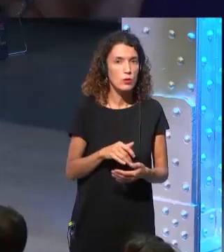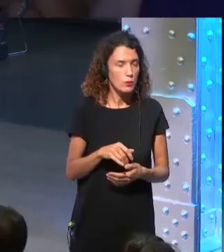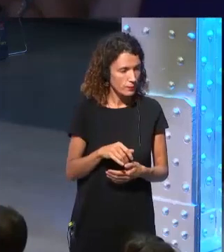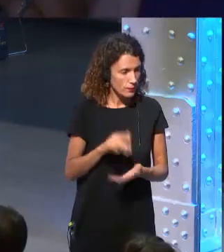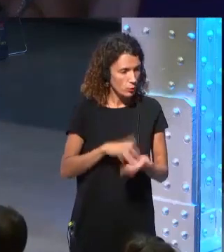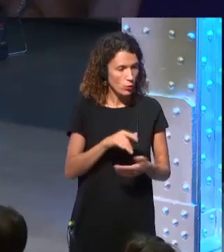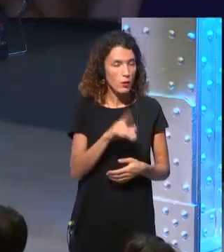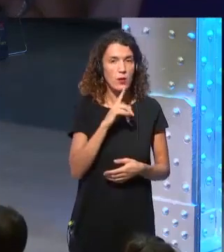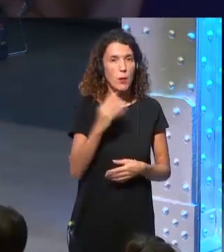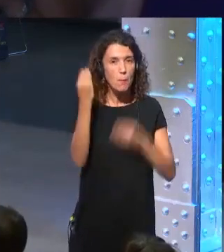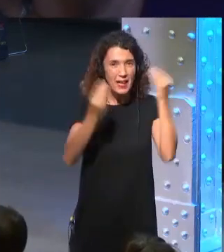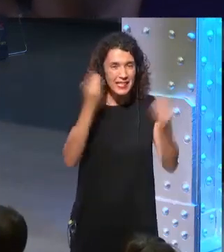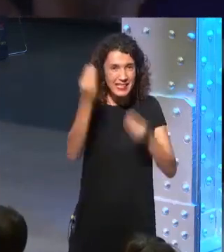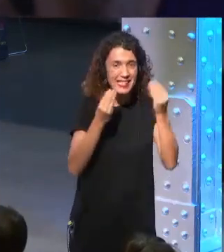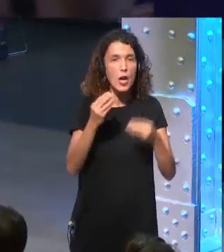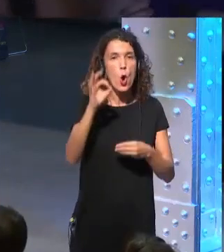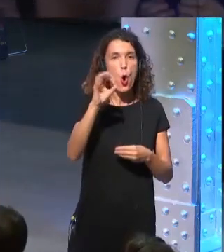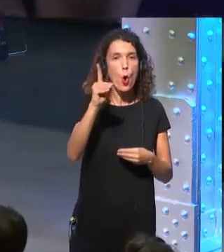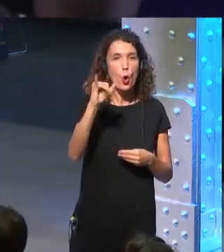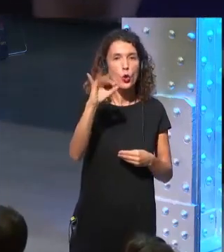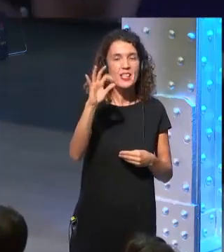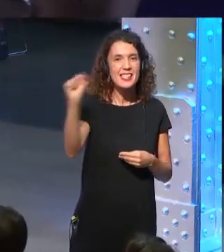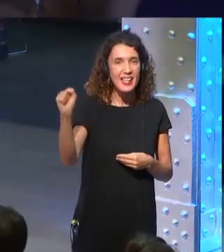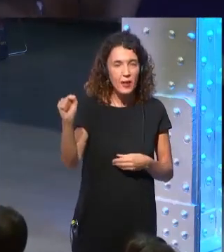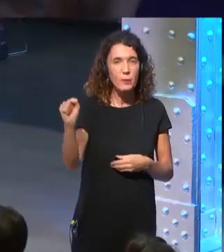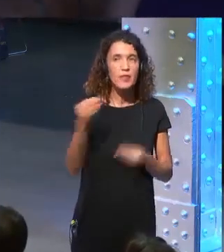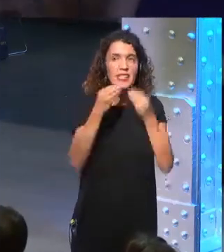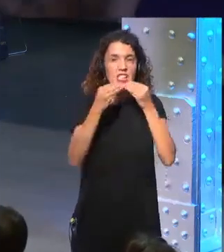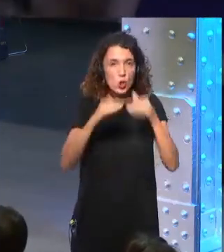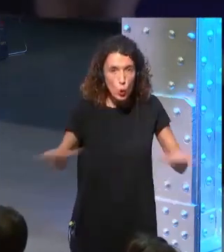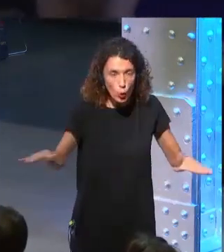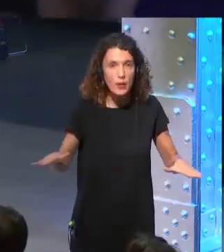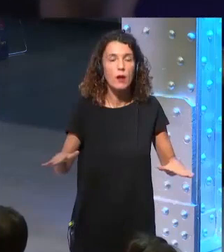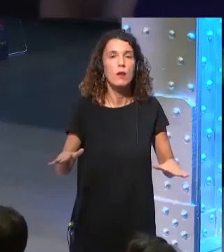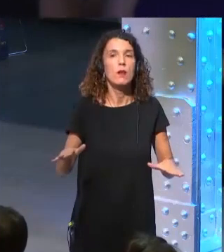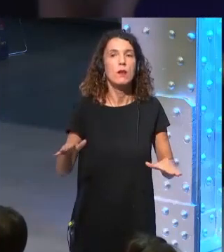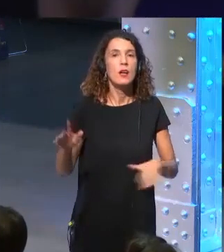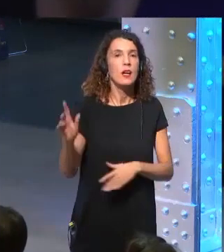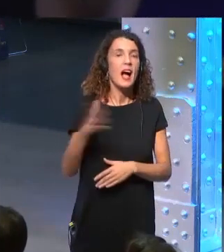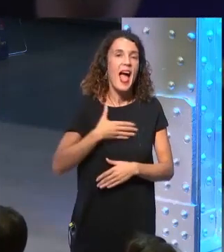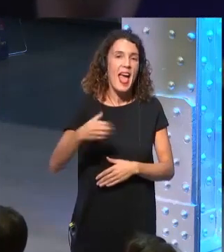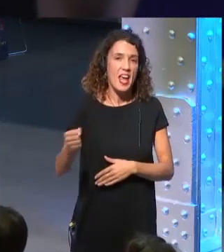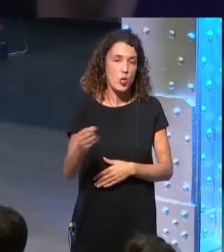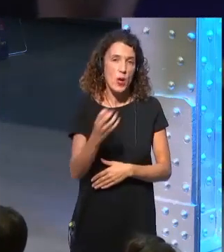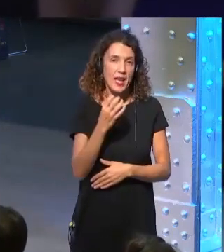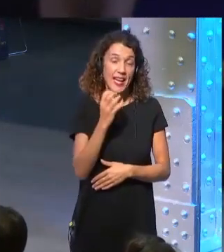todos tendemos a pensar de la Odisea como la historia de un héroe griego